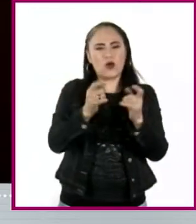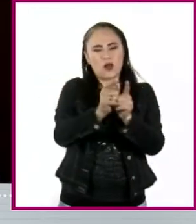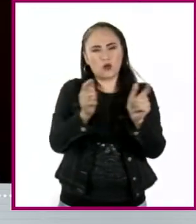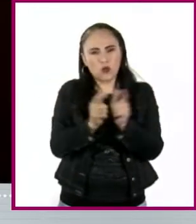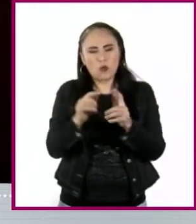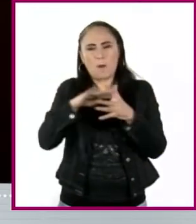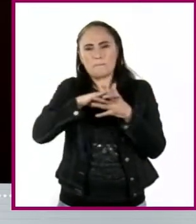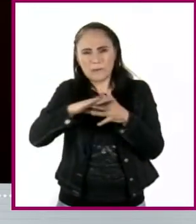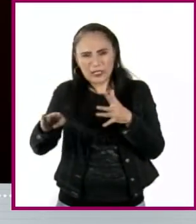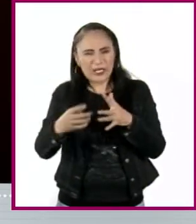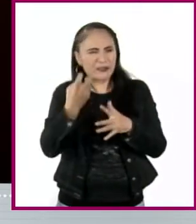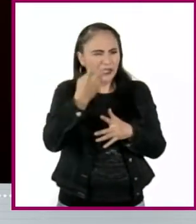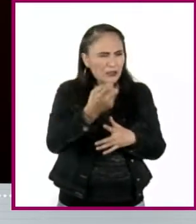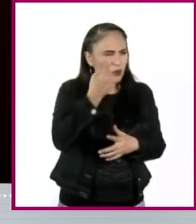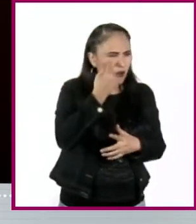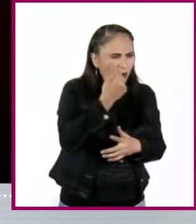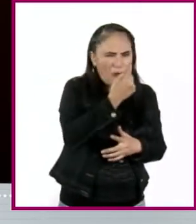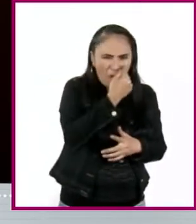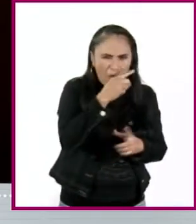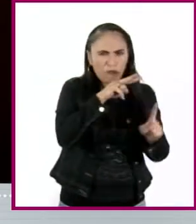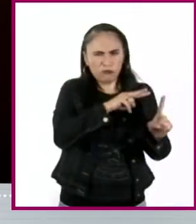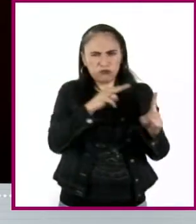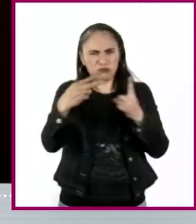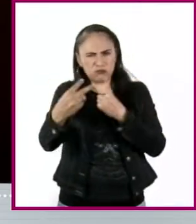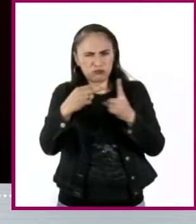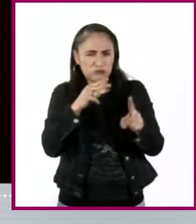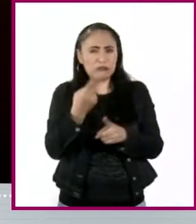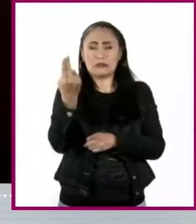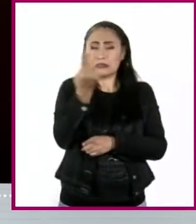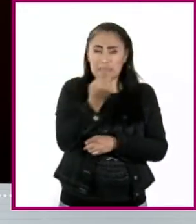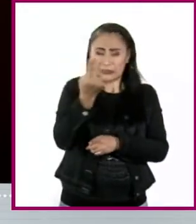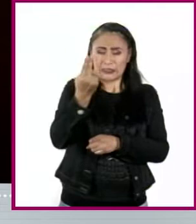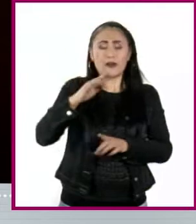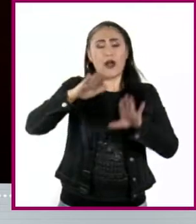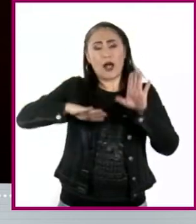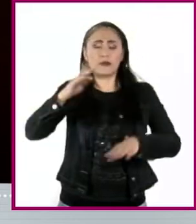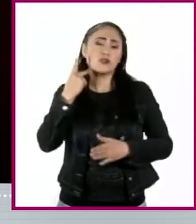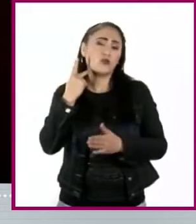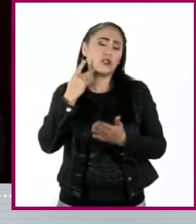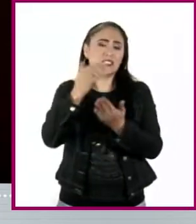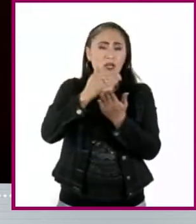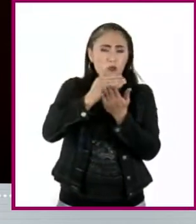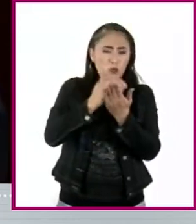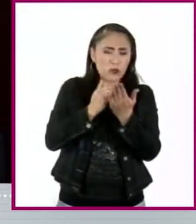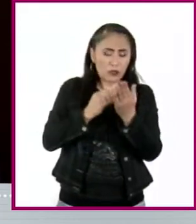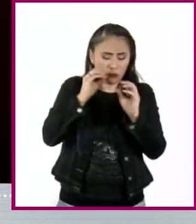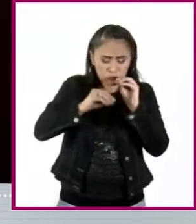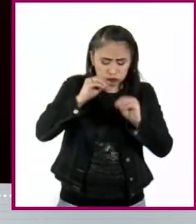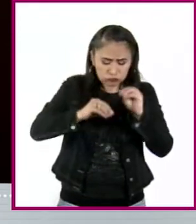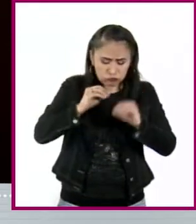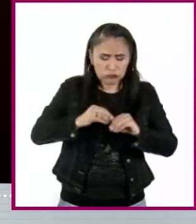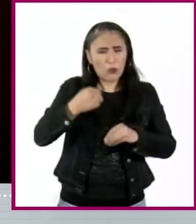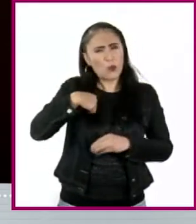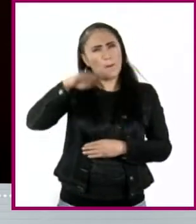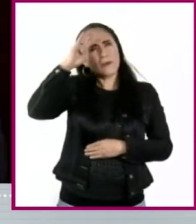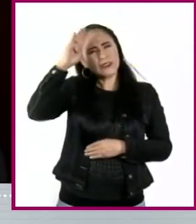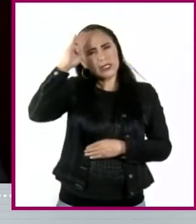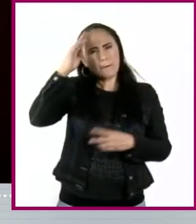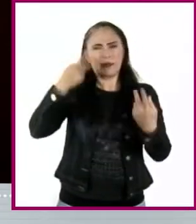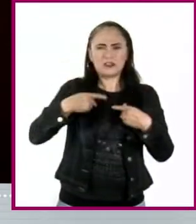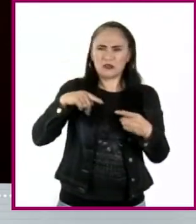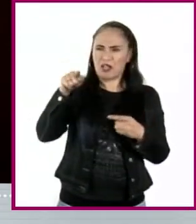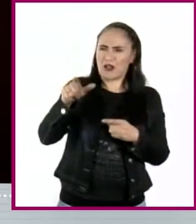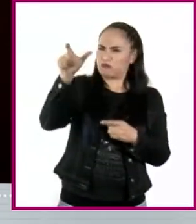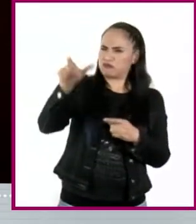migrantes. Es importantísimo tener esta perspectiva. A veces cuando se diseñan políticas públicas, uno cree que tienen frente a un ciudadano